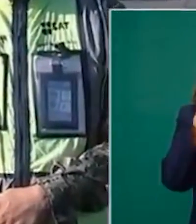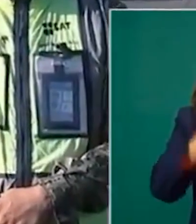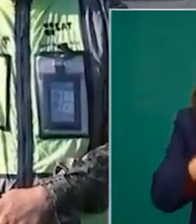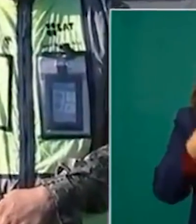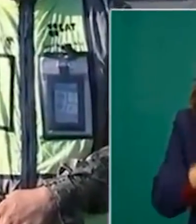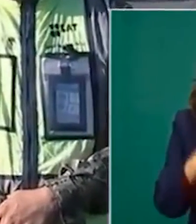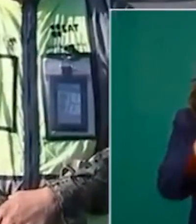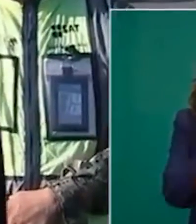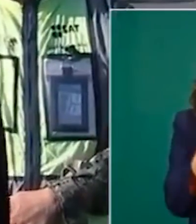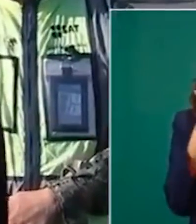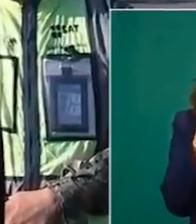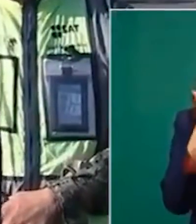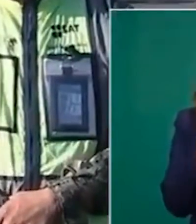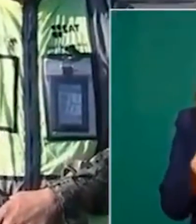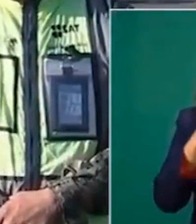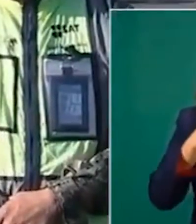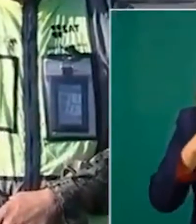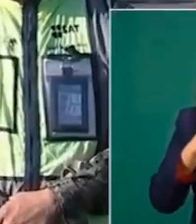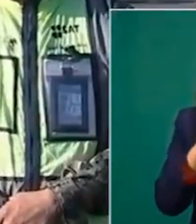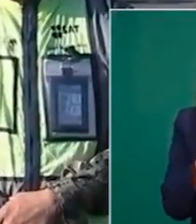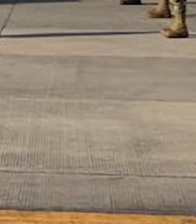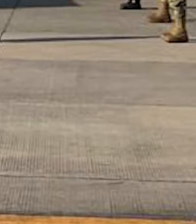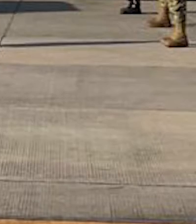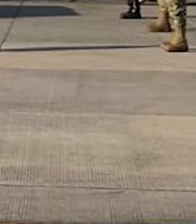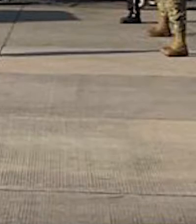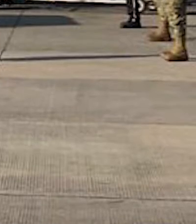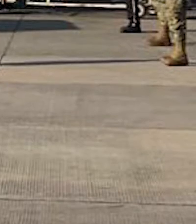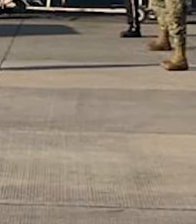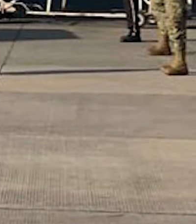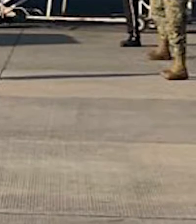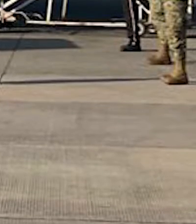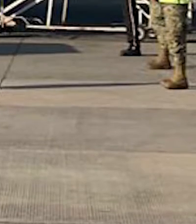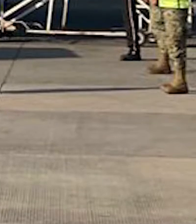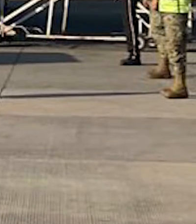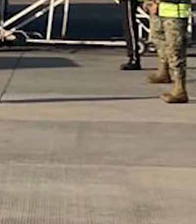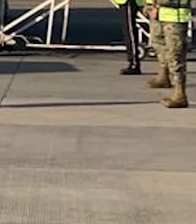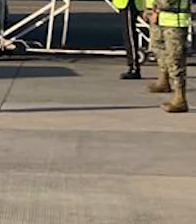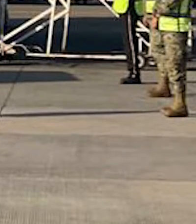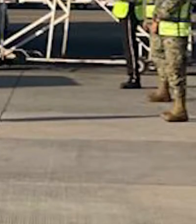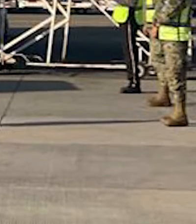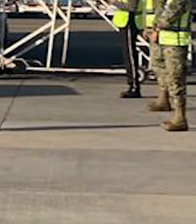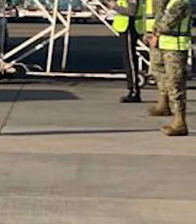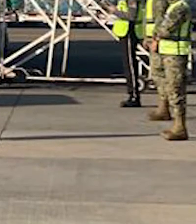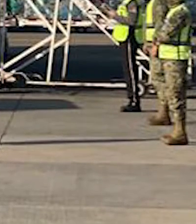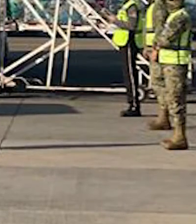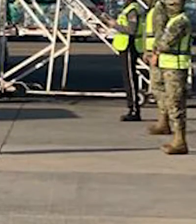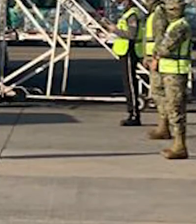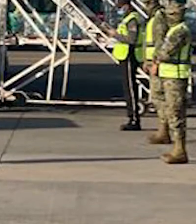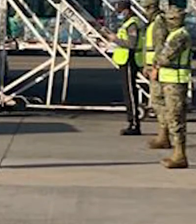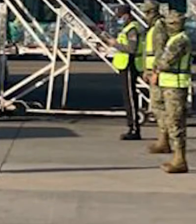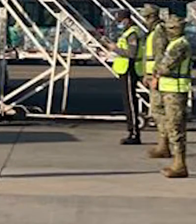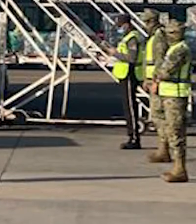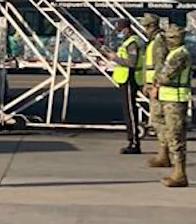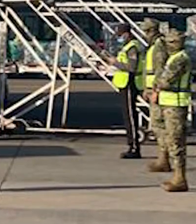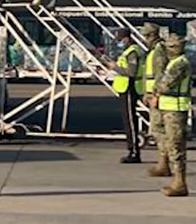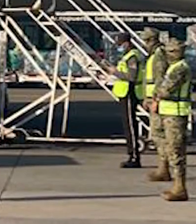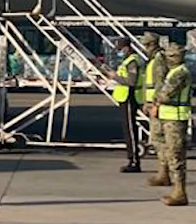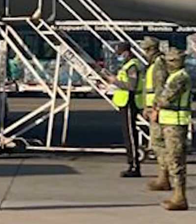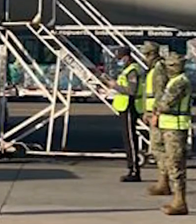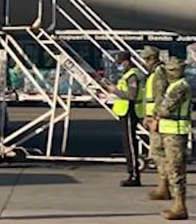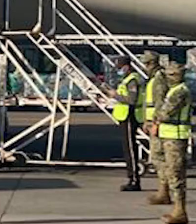farmacéutica china en las próximas semanas informó el canciller mexicano marcelo ebrad según lo planeado a finales de este mes llegarán al país